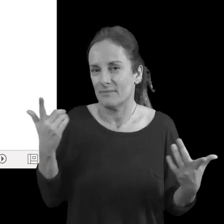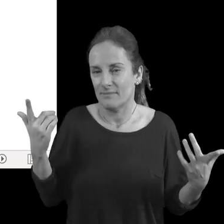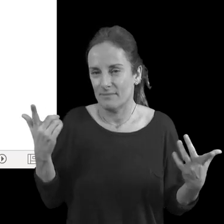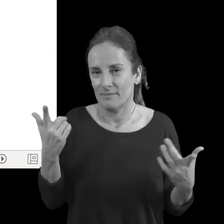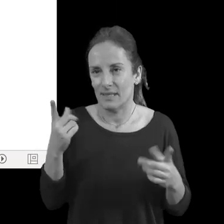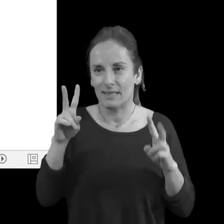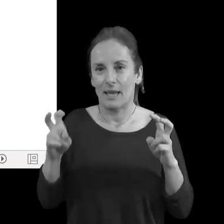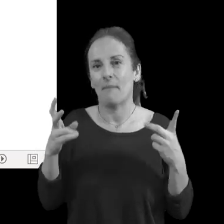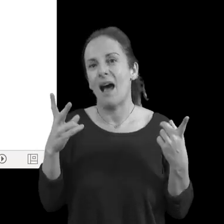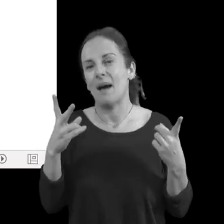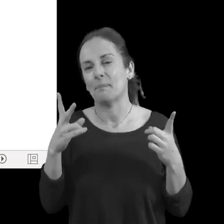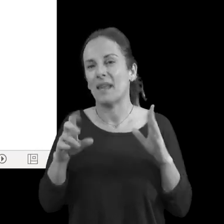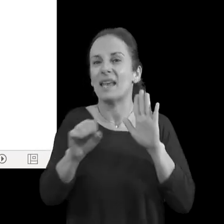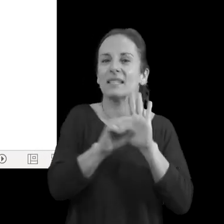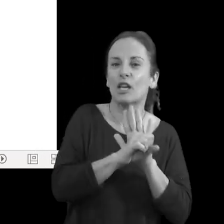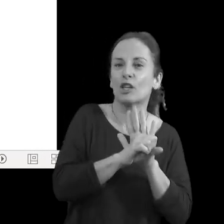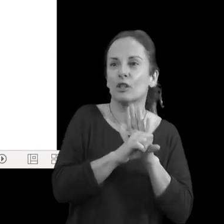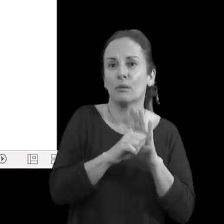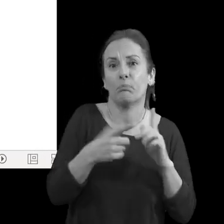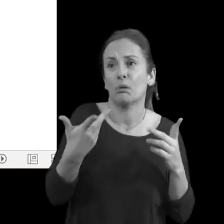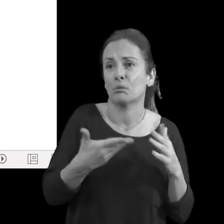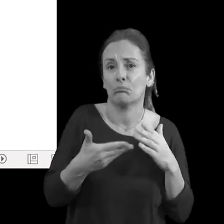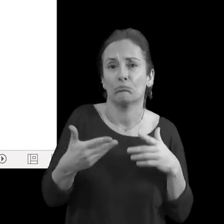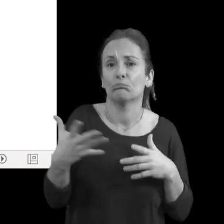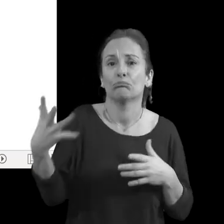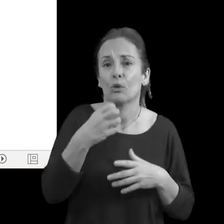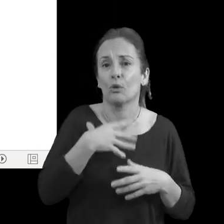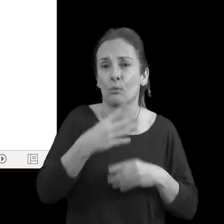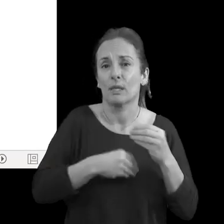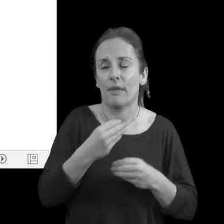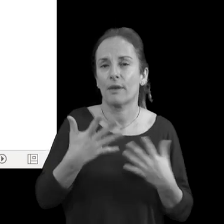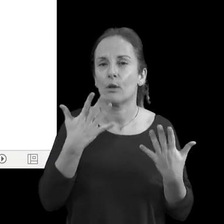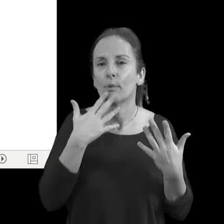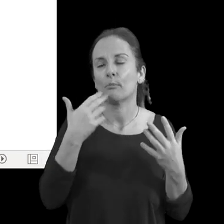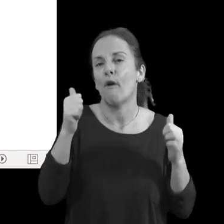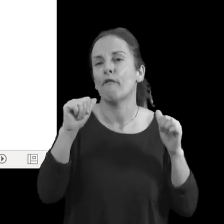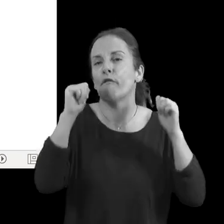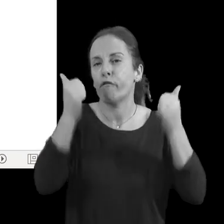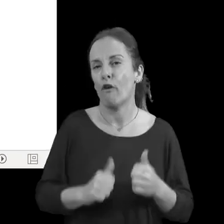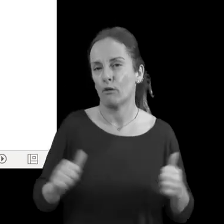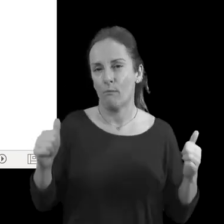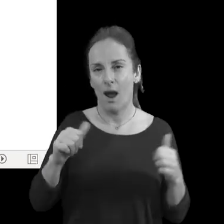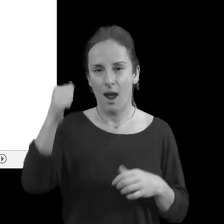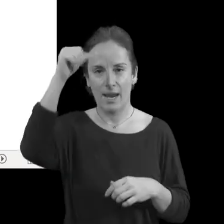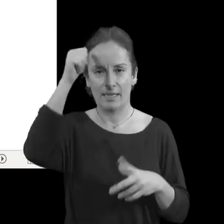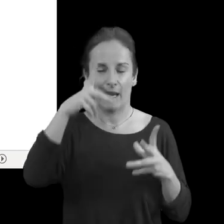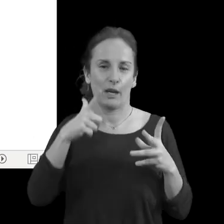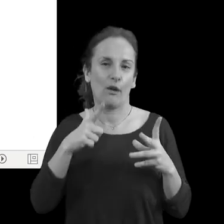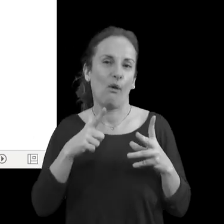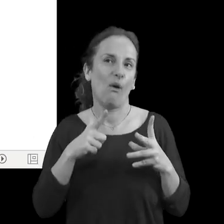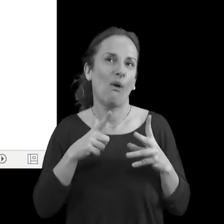las los esquemas más heteropatriarcales, ¿no? Parece que tenemos nosotras una especial, no sé, como lupa